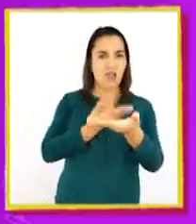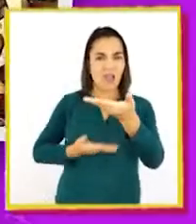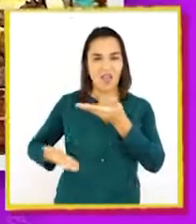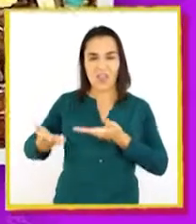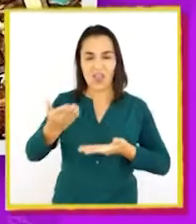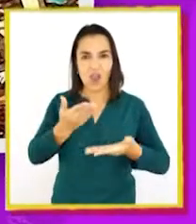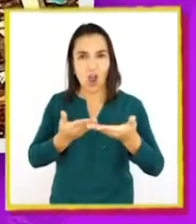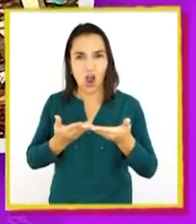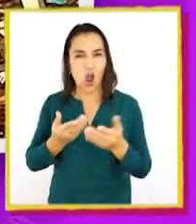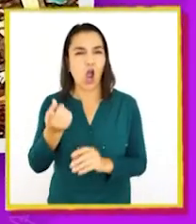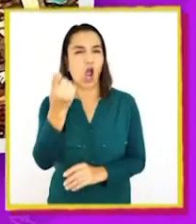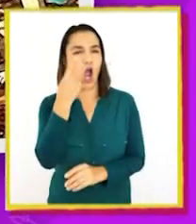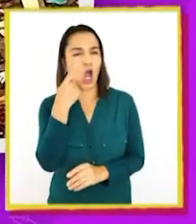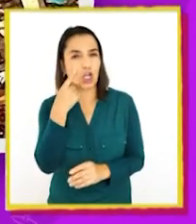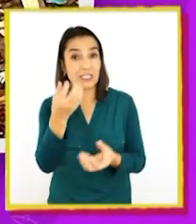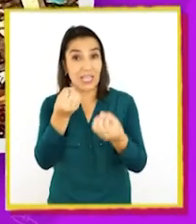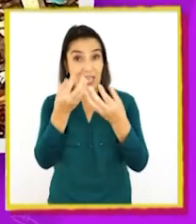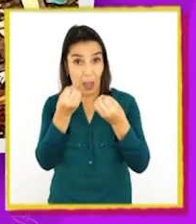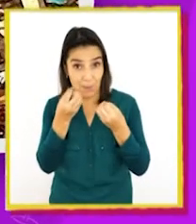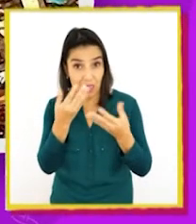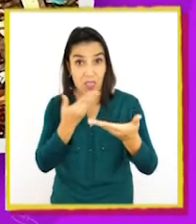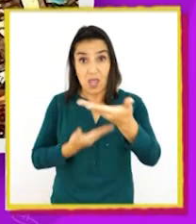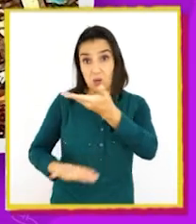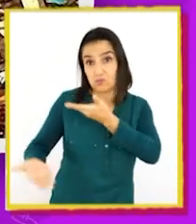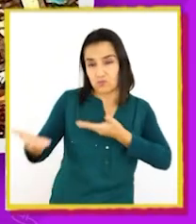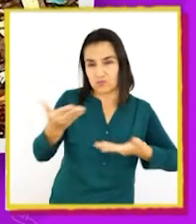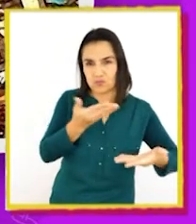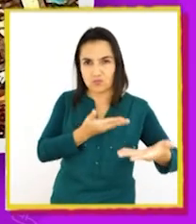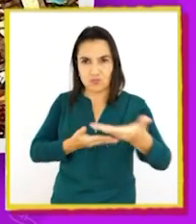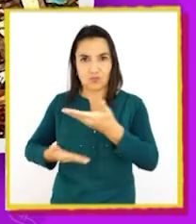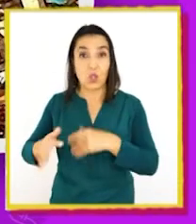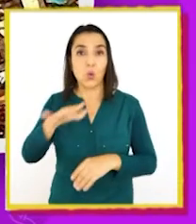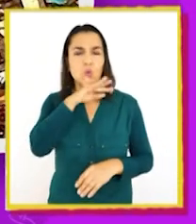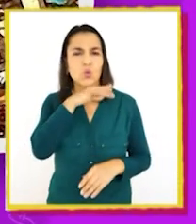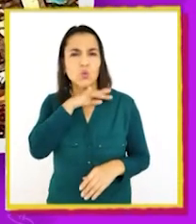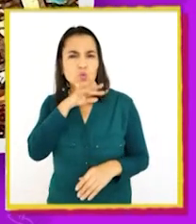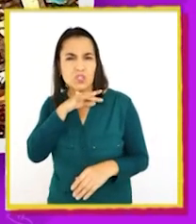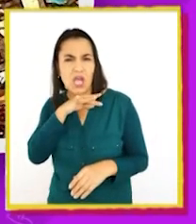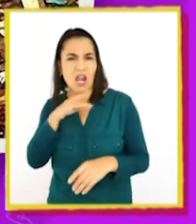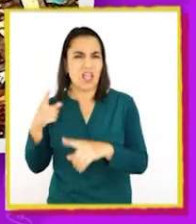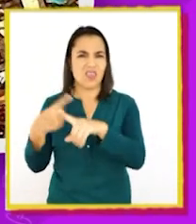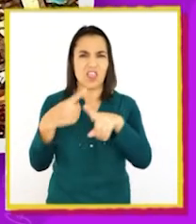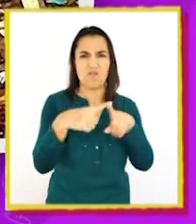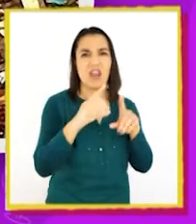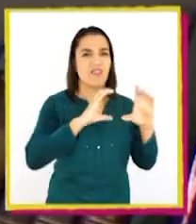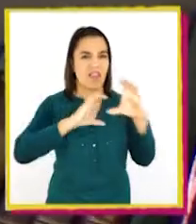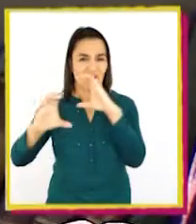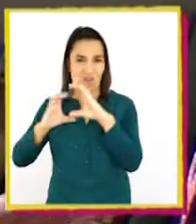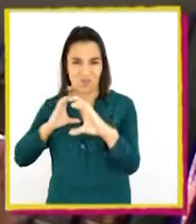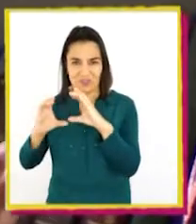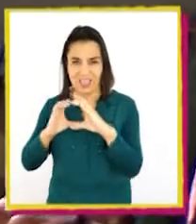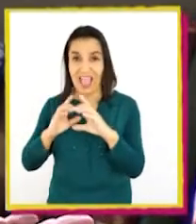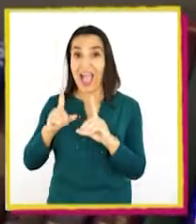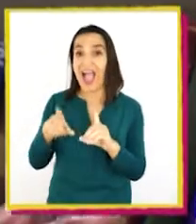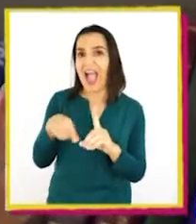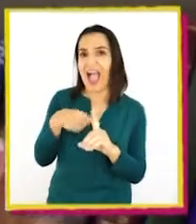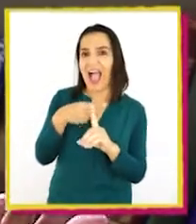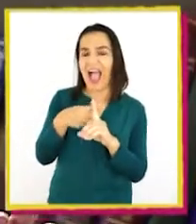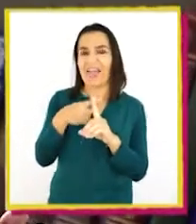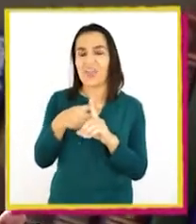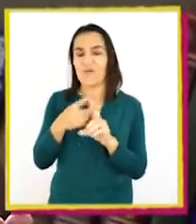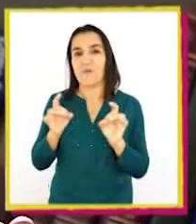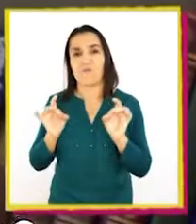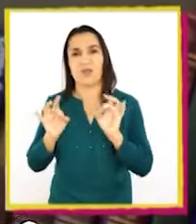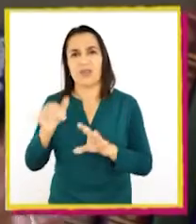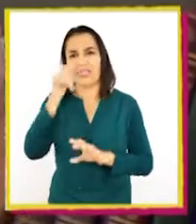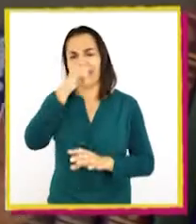diferentes! Tuvieron que conocer y aprender unos de los otros y usar diferentes maneras para lograr comunicarse. Además, menos